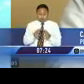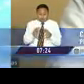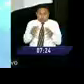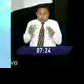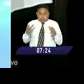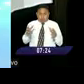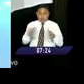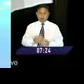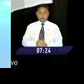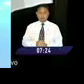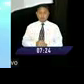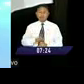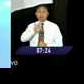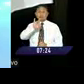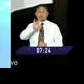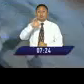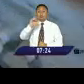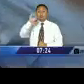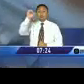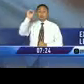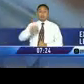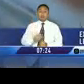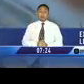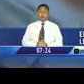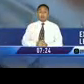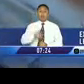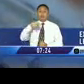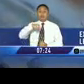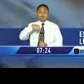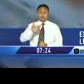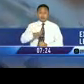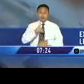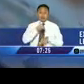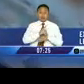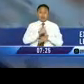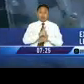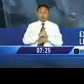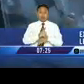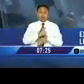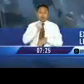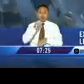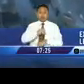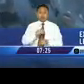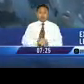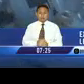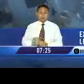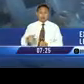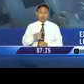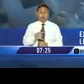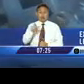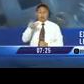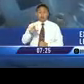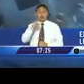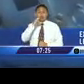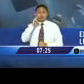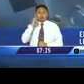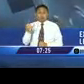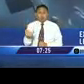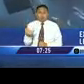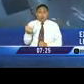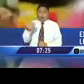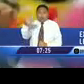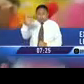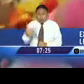adulto. 80%. Es aquí en donde el médico hace énfasis en que para evitar la desnutrición crónica infantil,